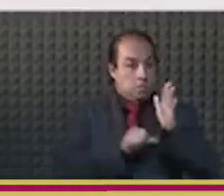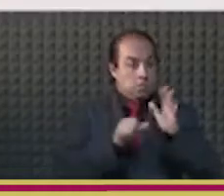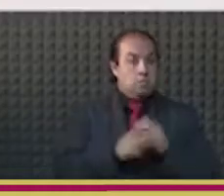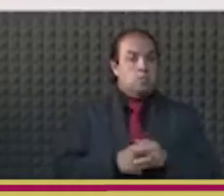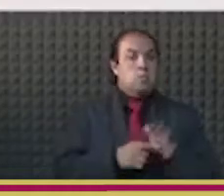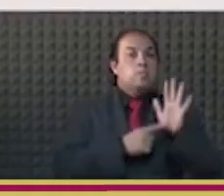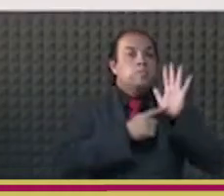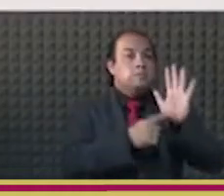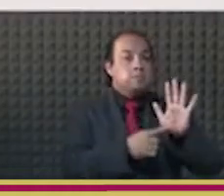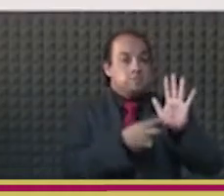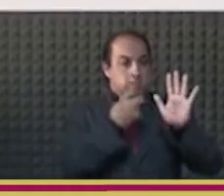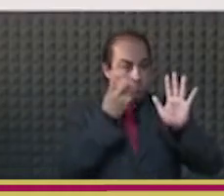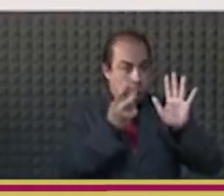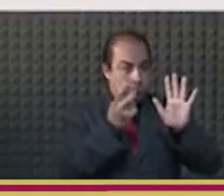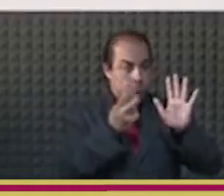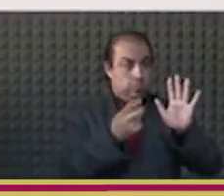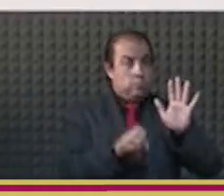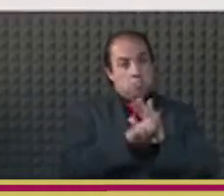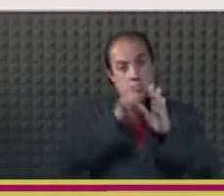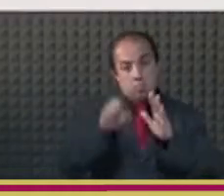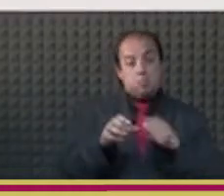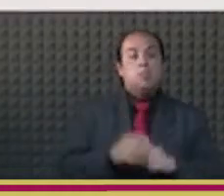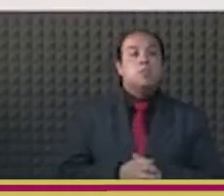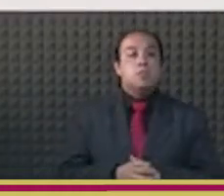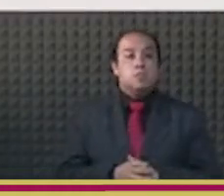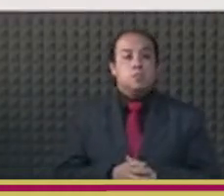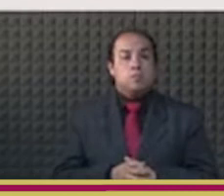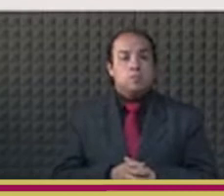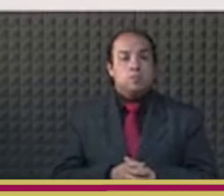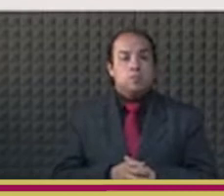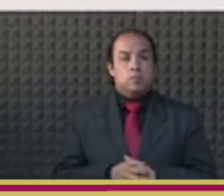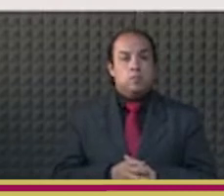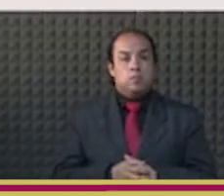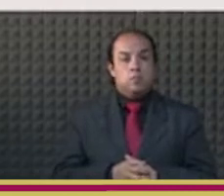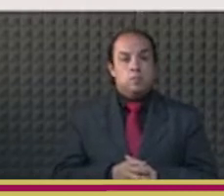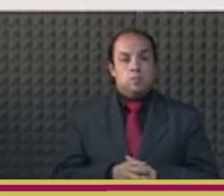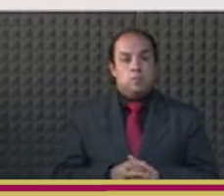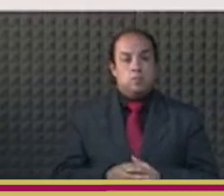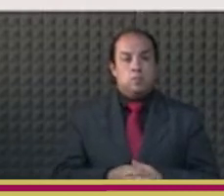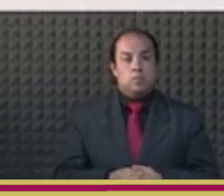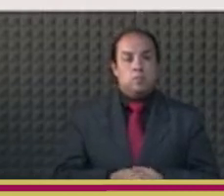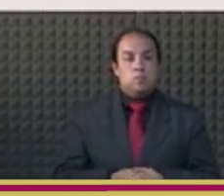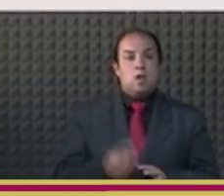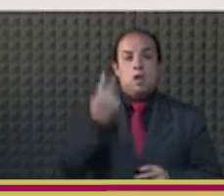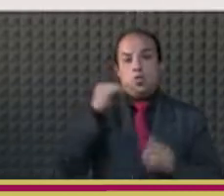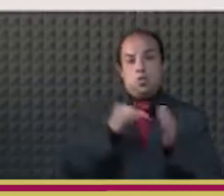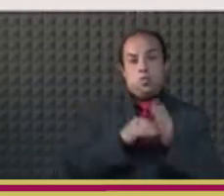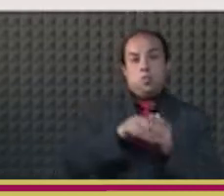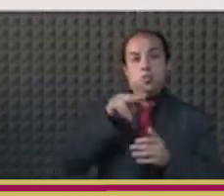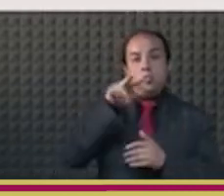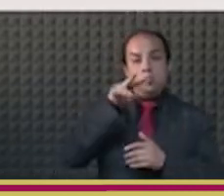dan cuenta de ello. Un ejemplo es el caso de que de